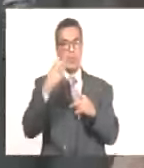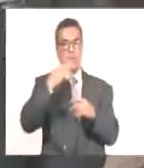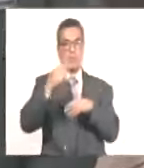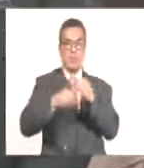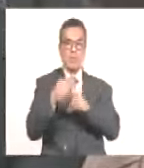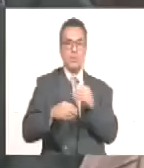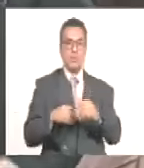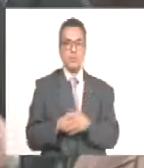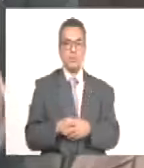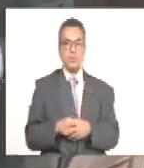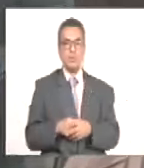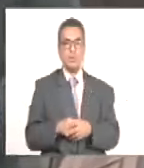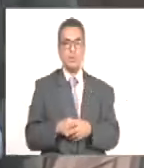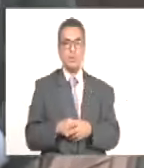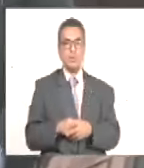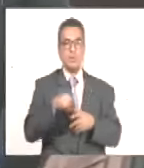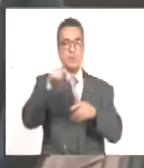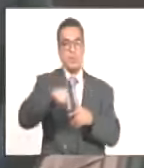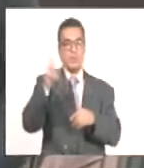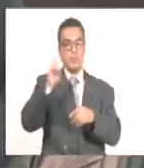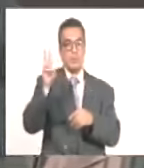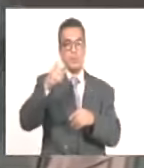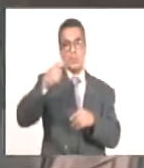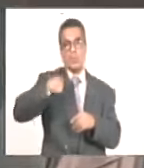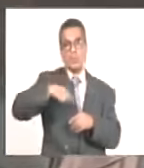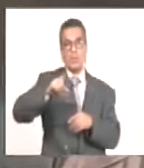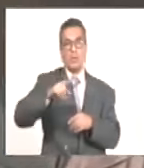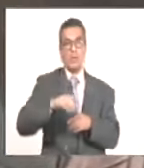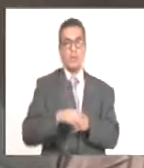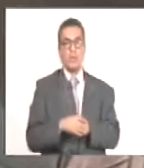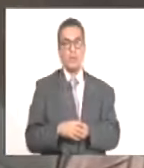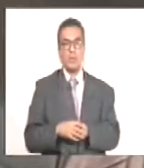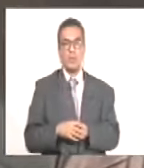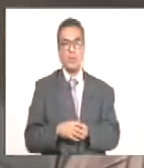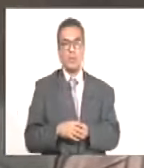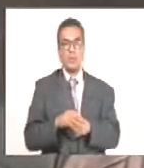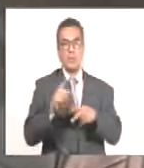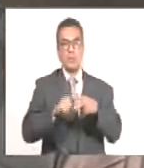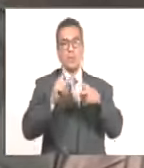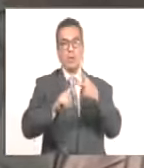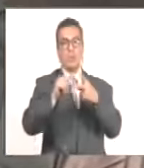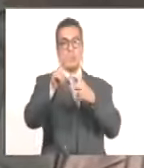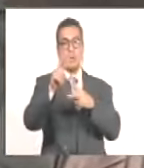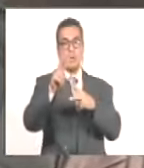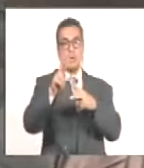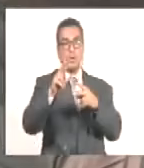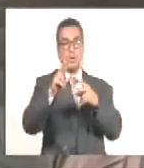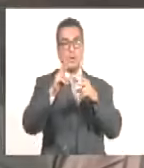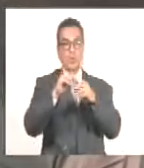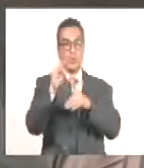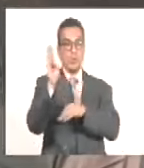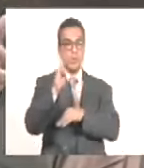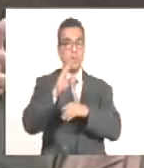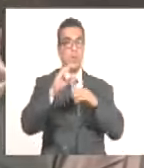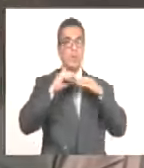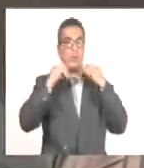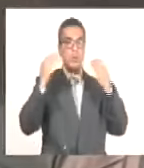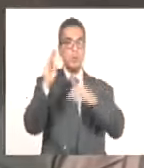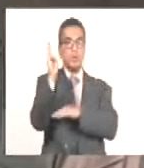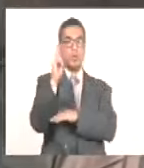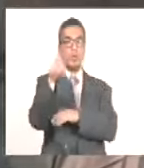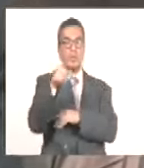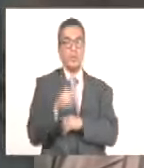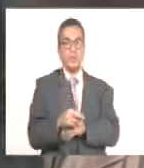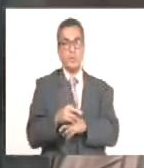realiza. Que hoy en Venezuela tengamos un segundo cardenal vivo,